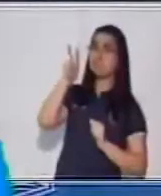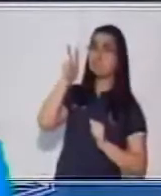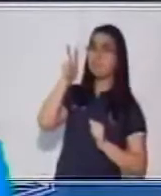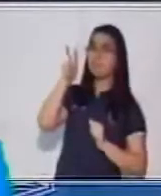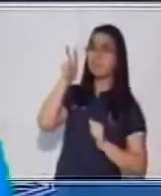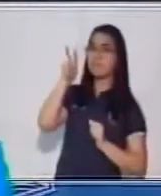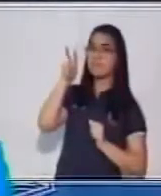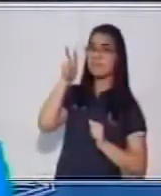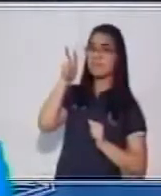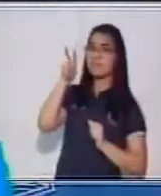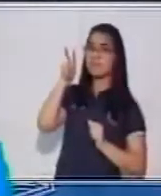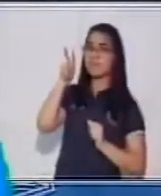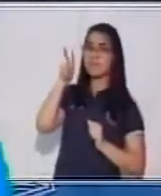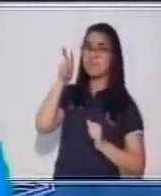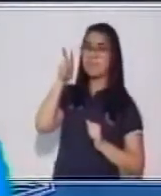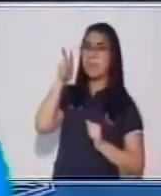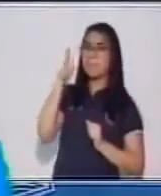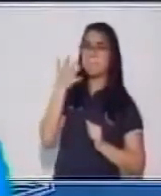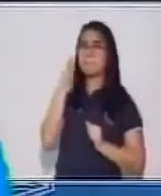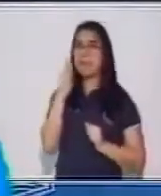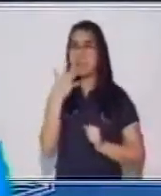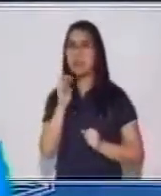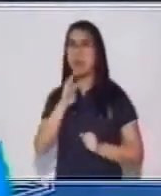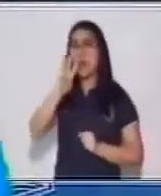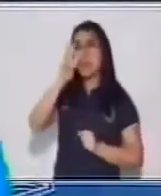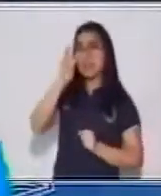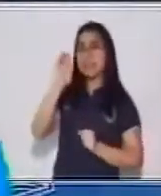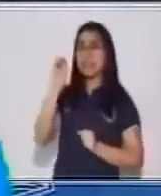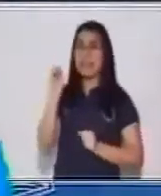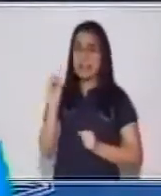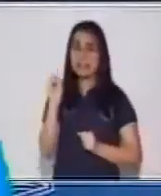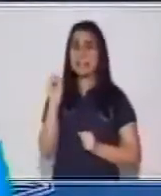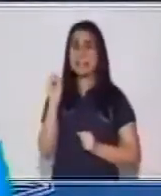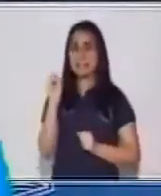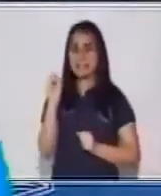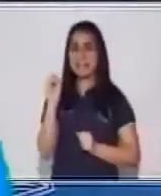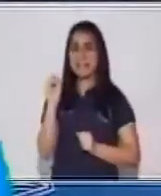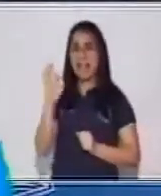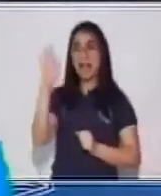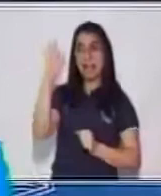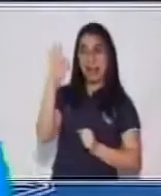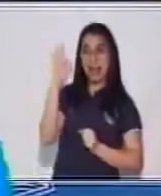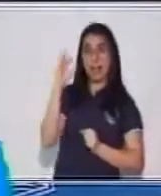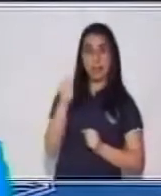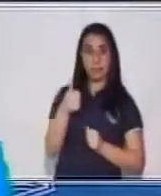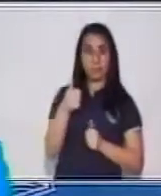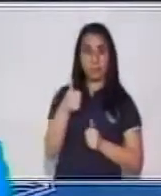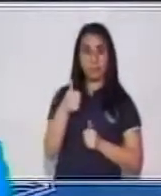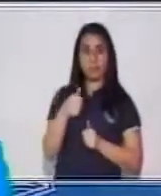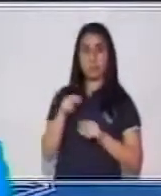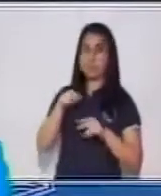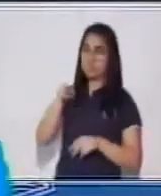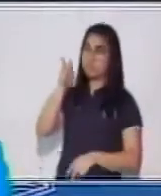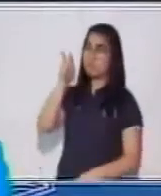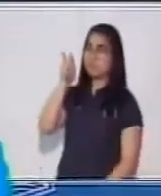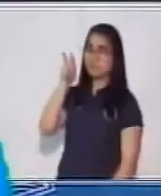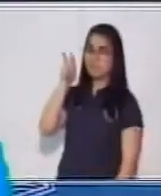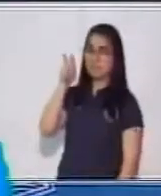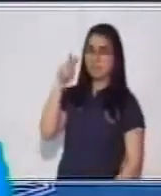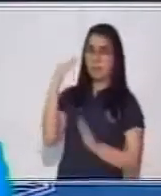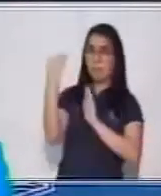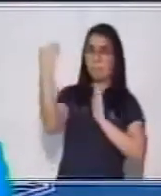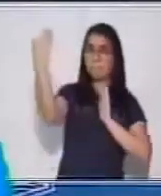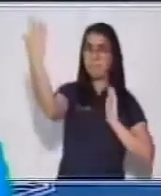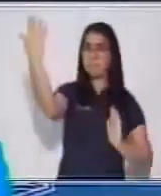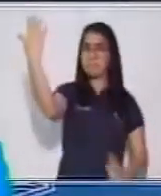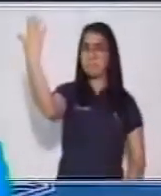árbol, se tiene una inclinación, un ángulo de crecimiento de 30 grados. 30 grados